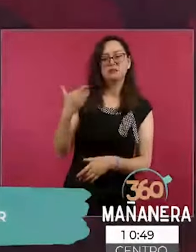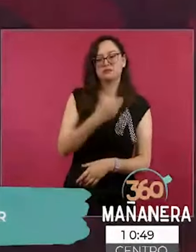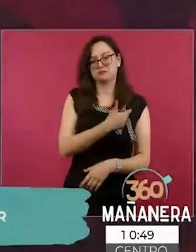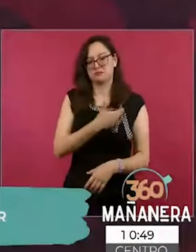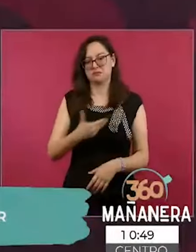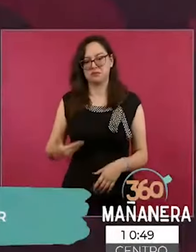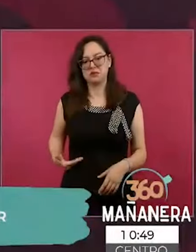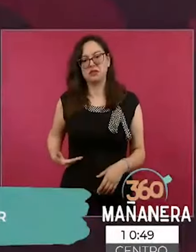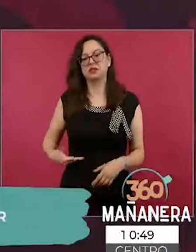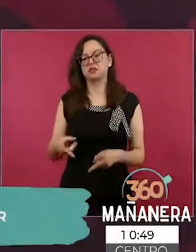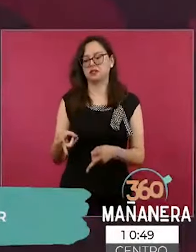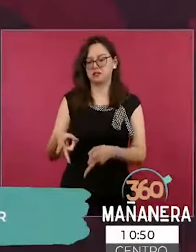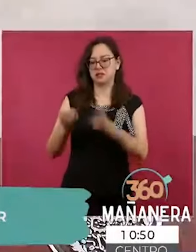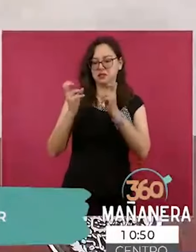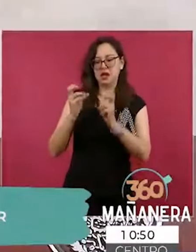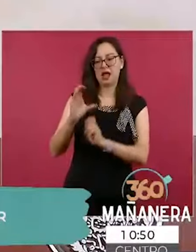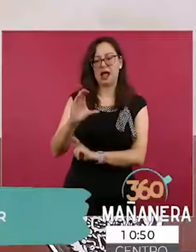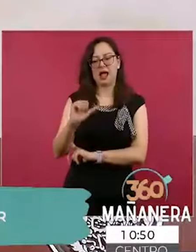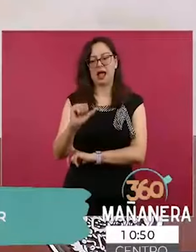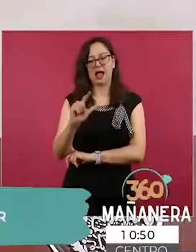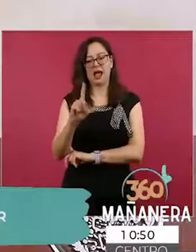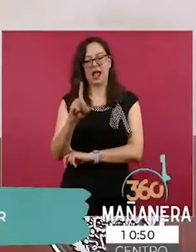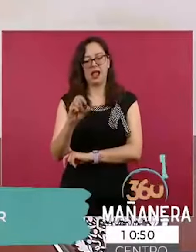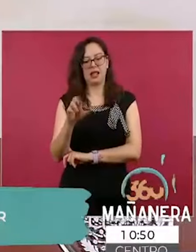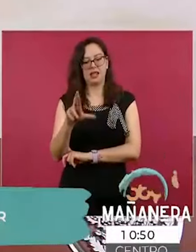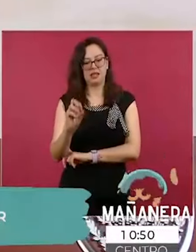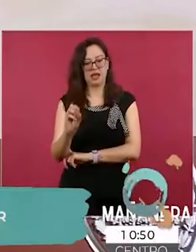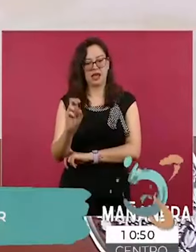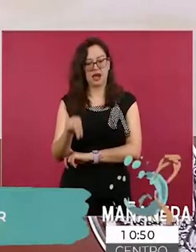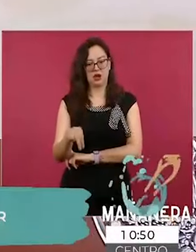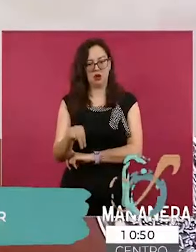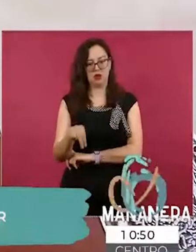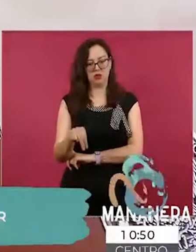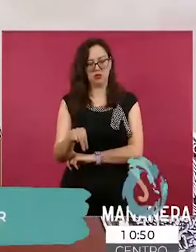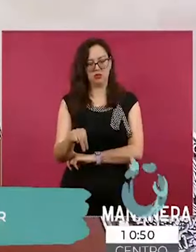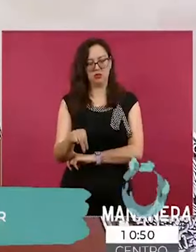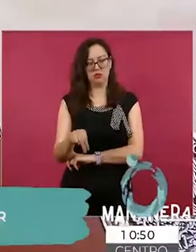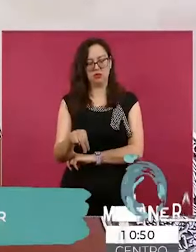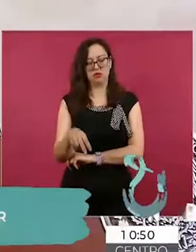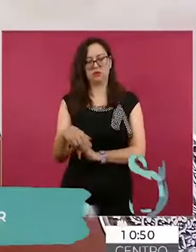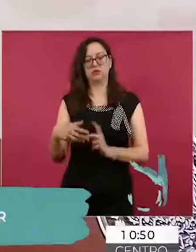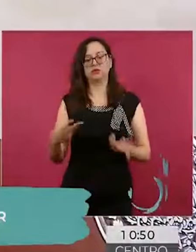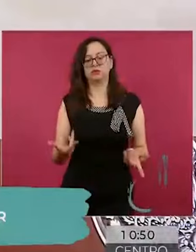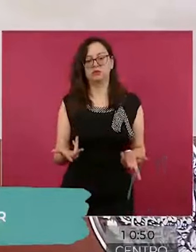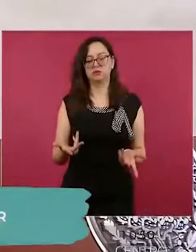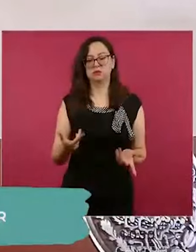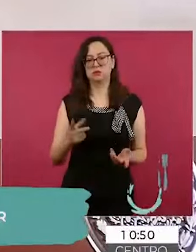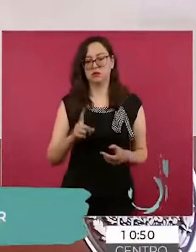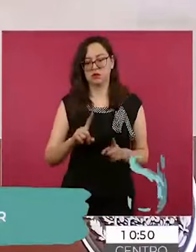Calderón le mandó a decir con el secretario de gobernación gz